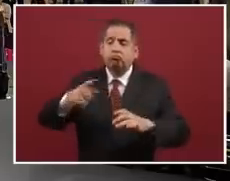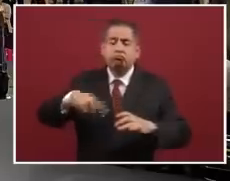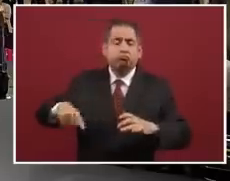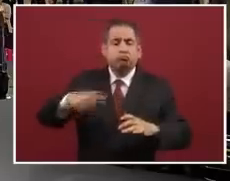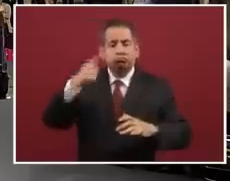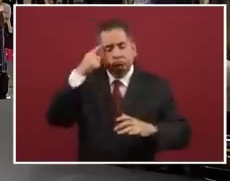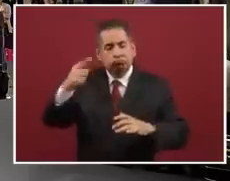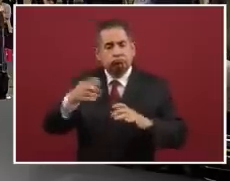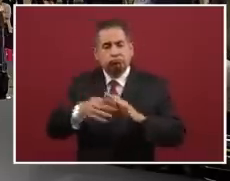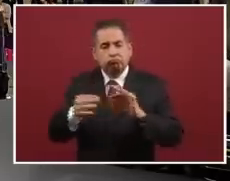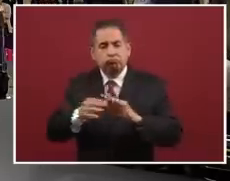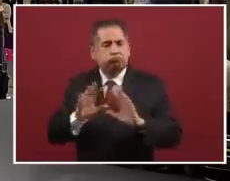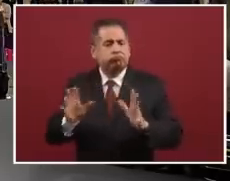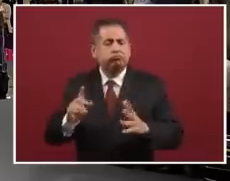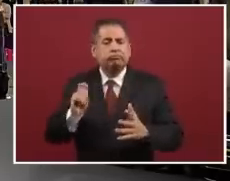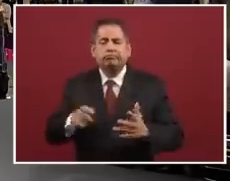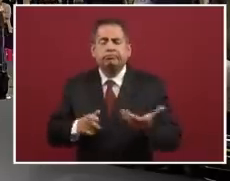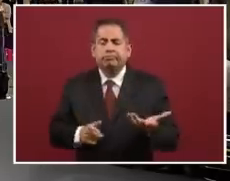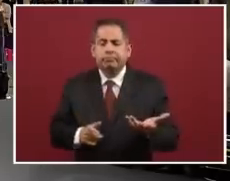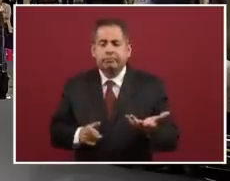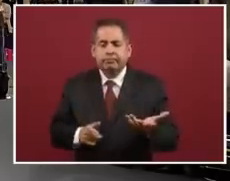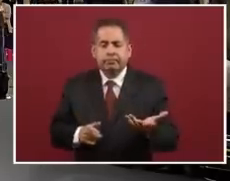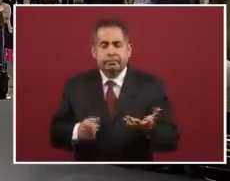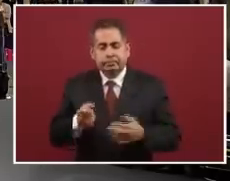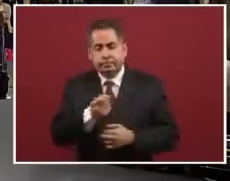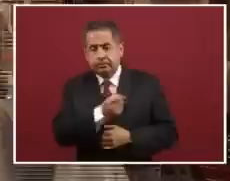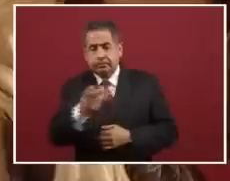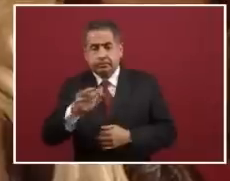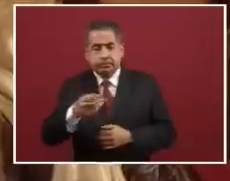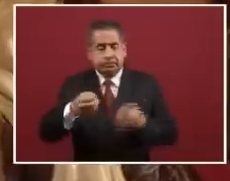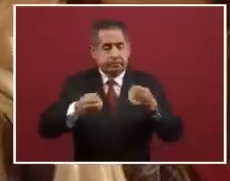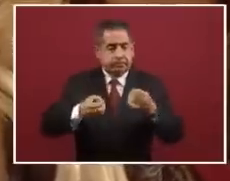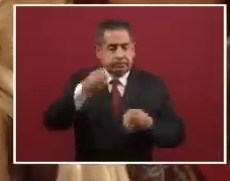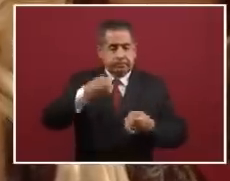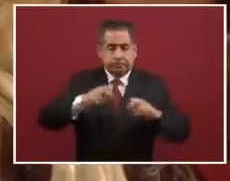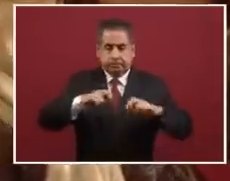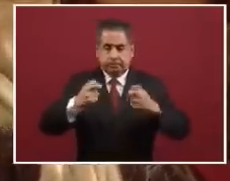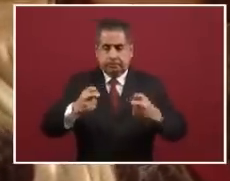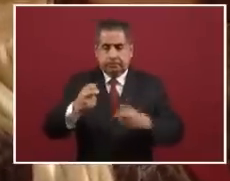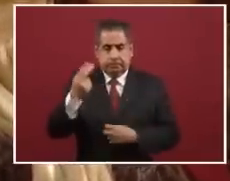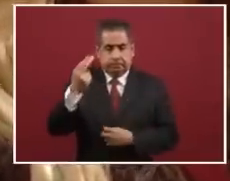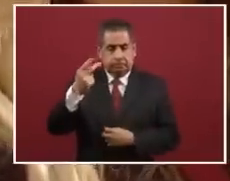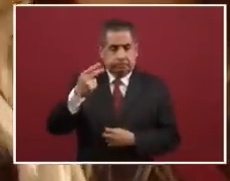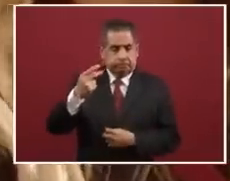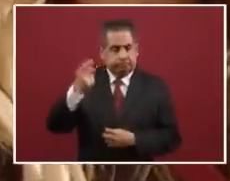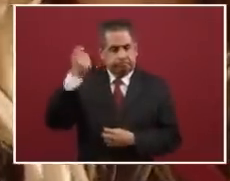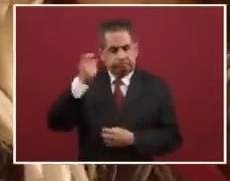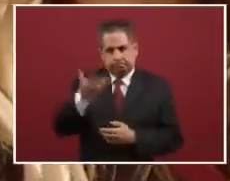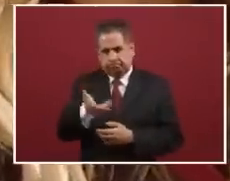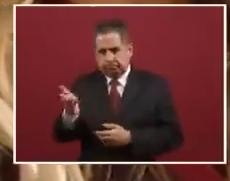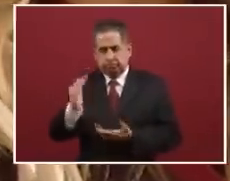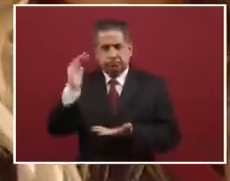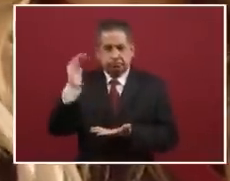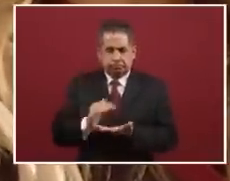para jubilar a 25 de los magistrados para que se quedara en 11 actualmente.